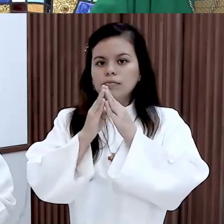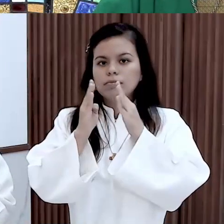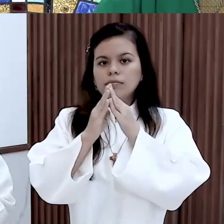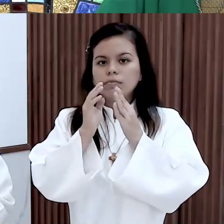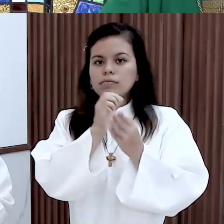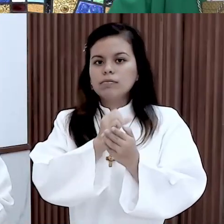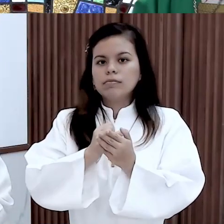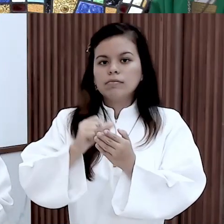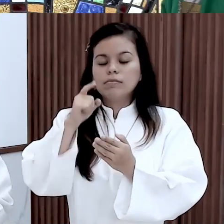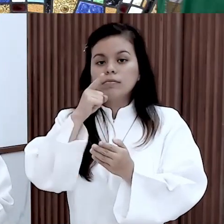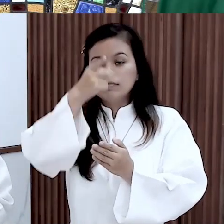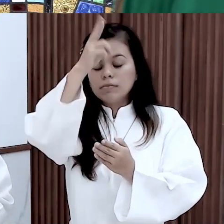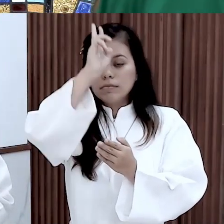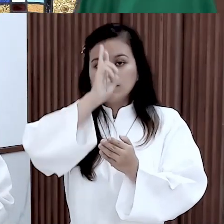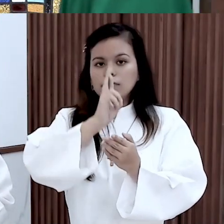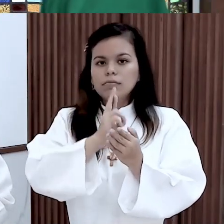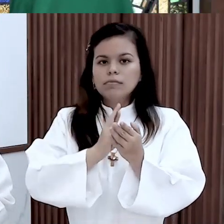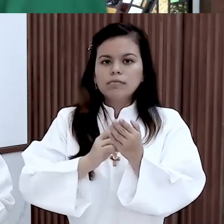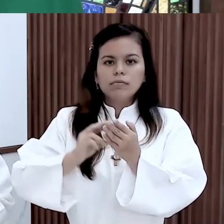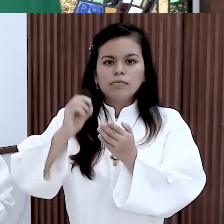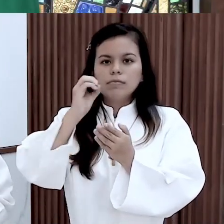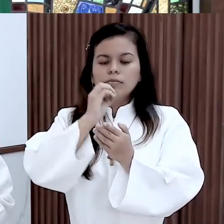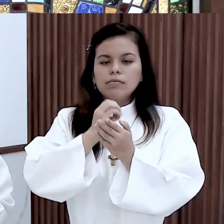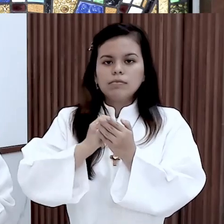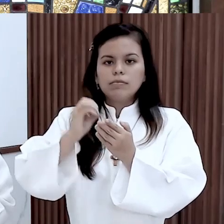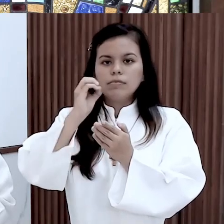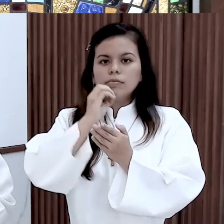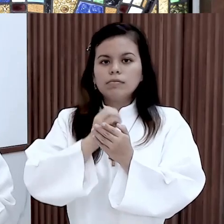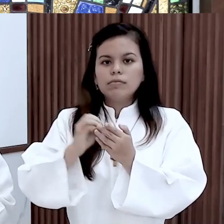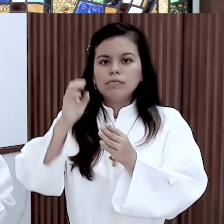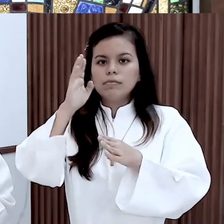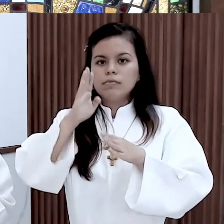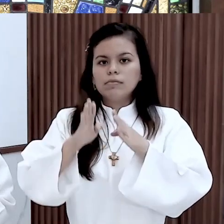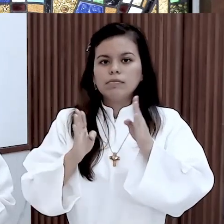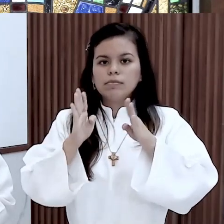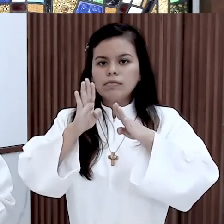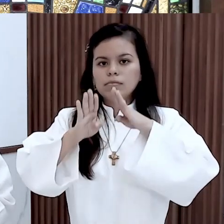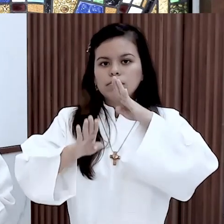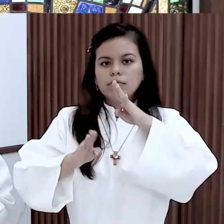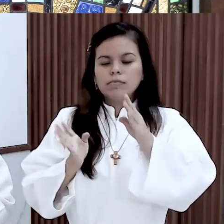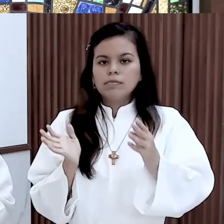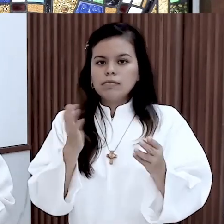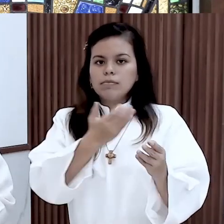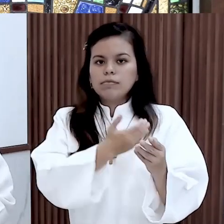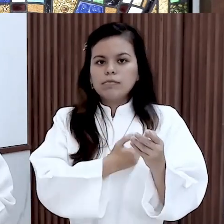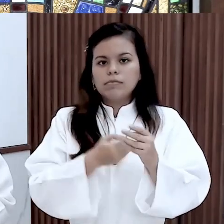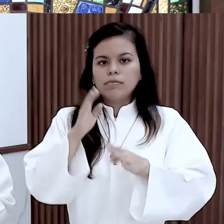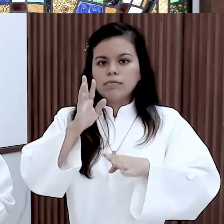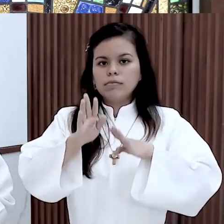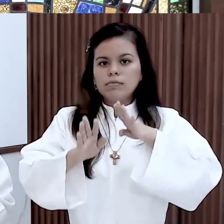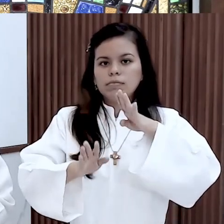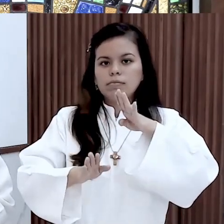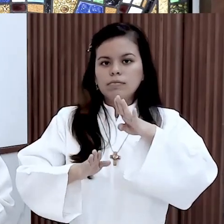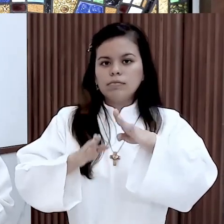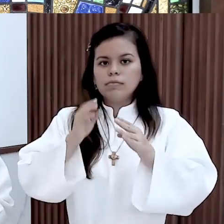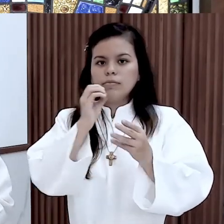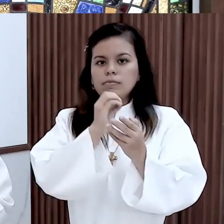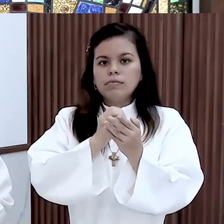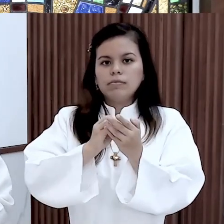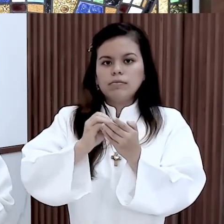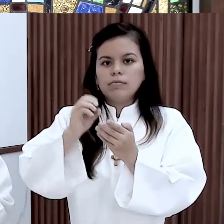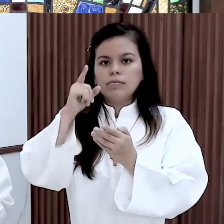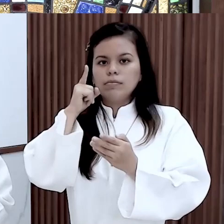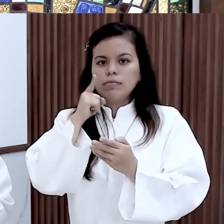Vamos a la casa del Señor. Ya están pisando nuestros